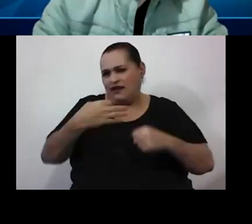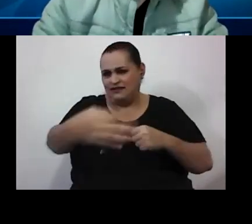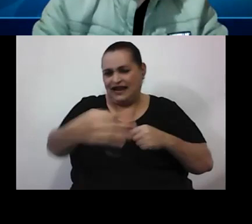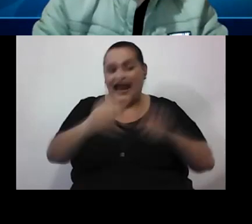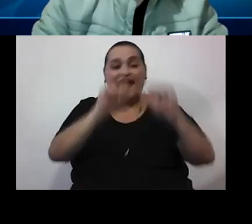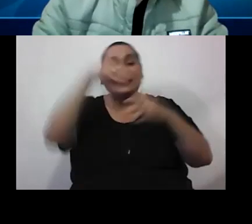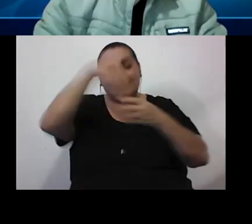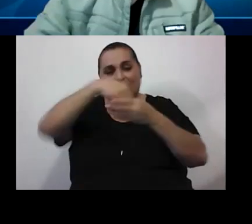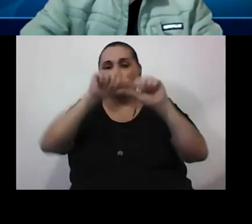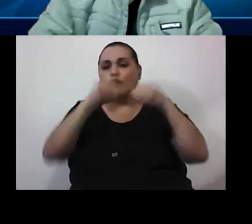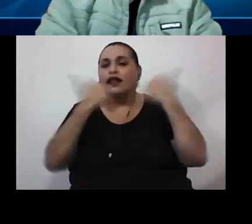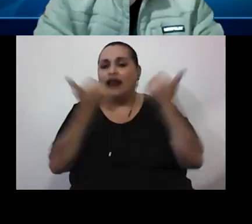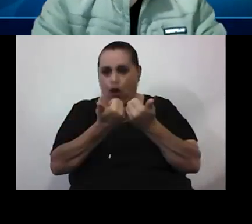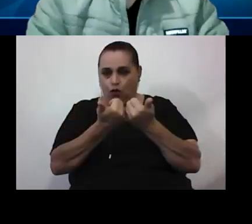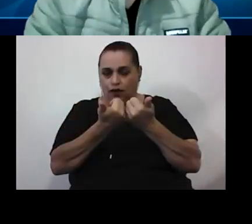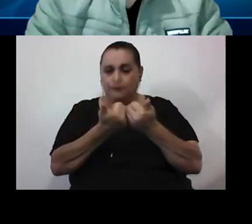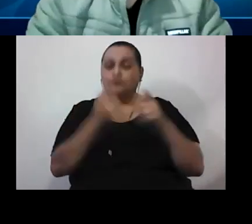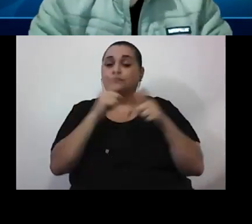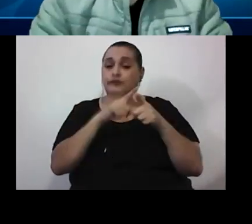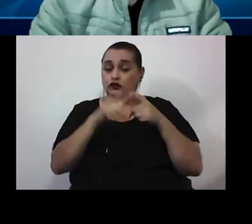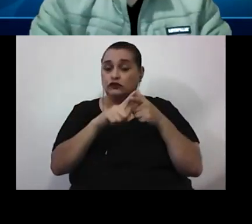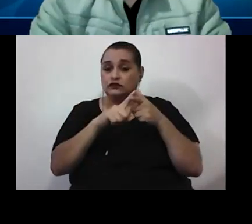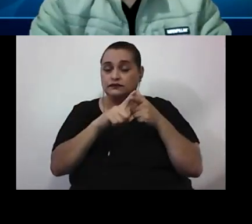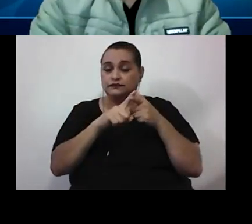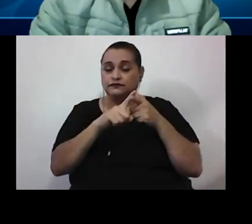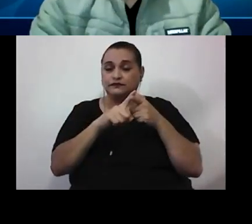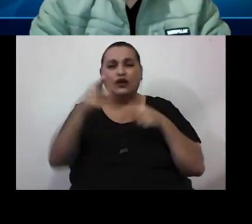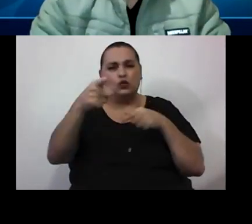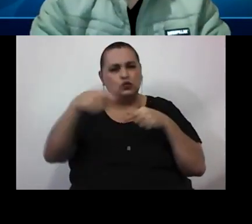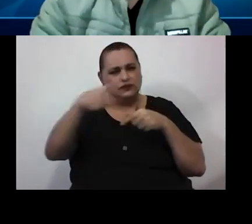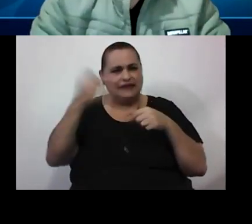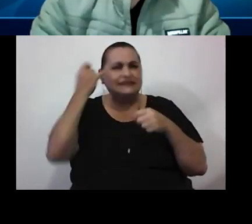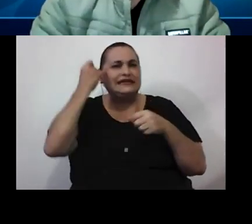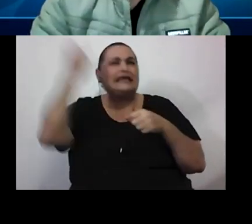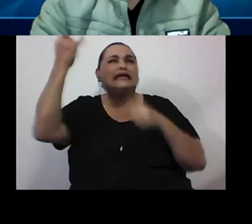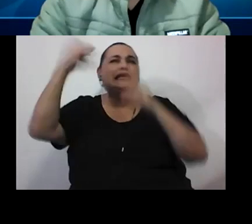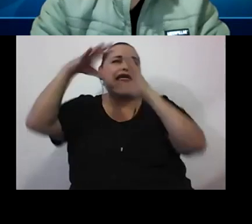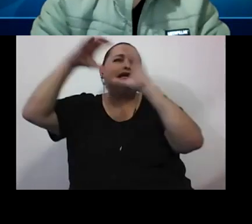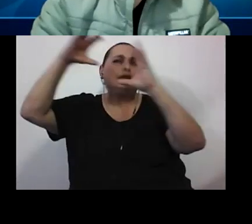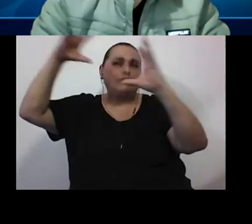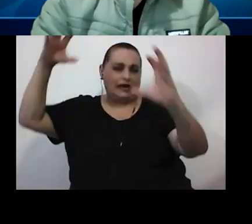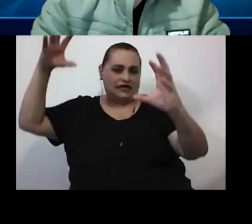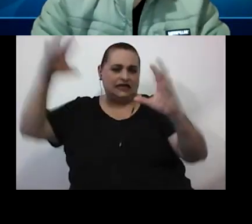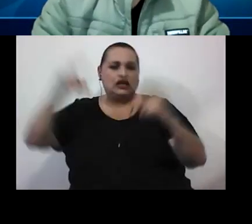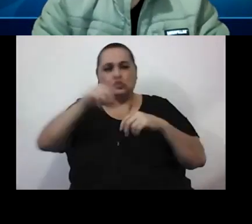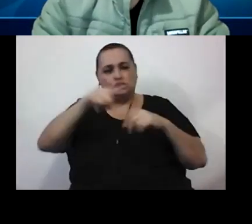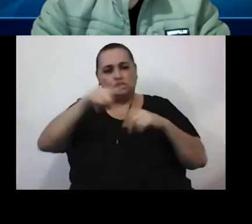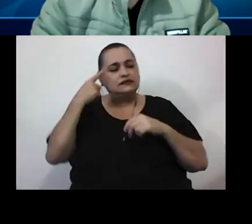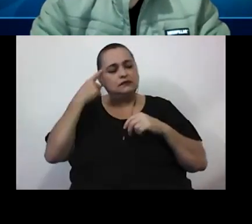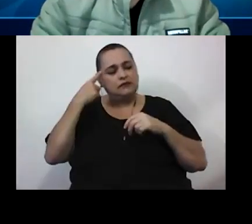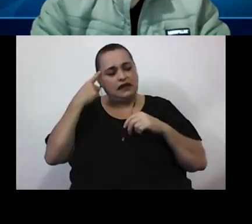aulas. Entonces, imagine esto. Puede cerrar los ojitos, puede